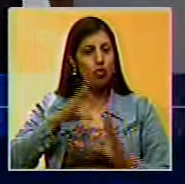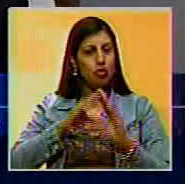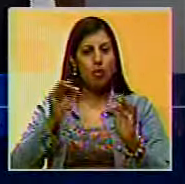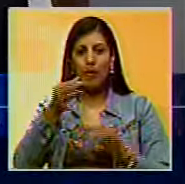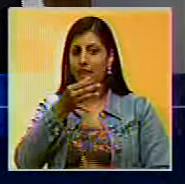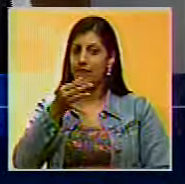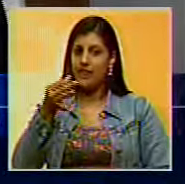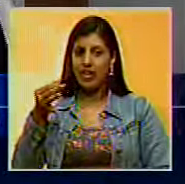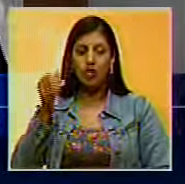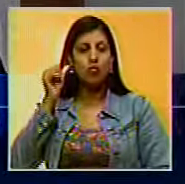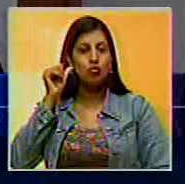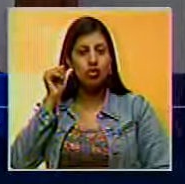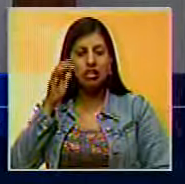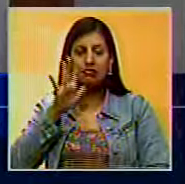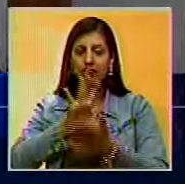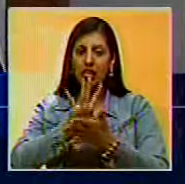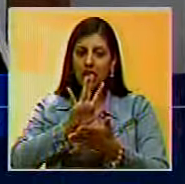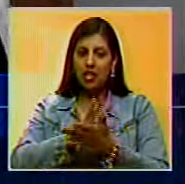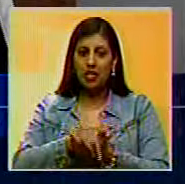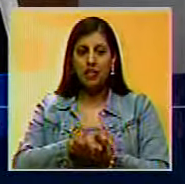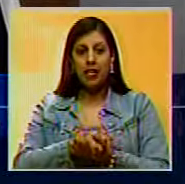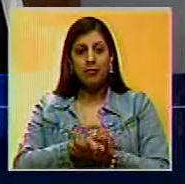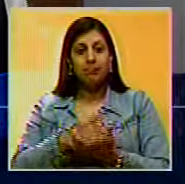está perfecto, las muchachas están tranquilas.